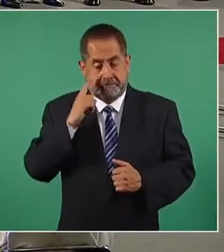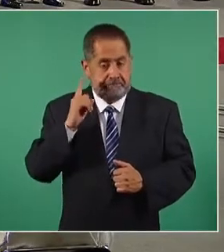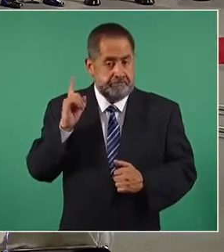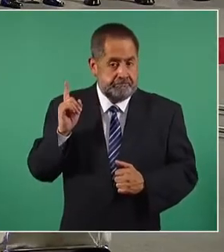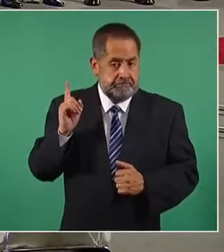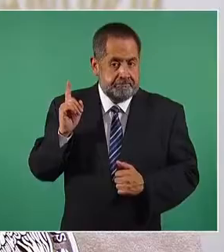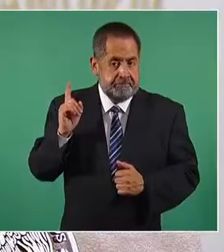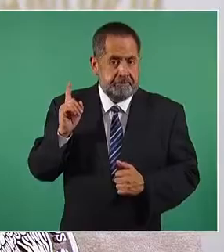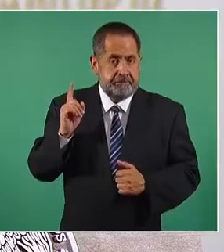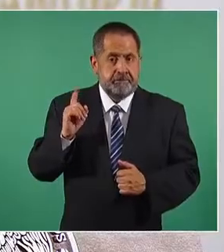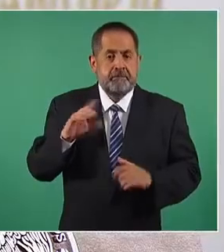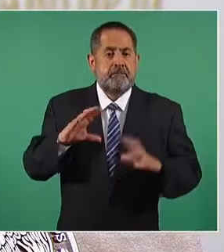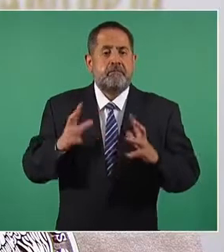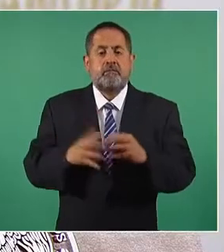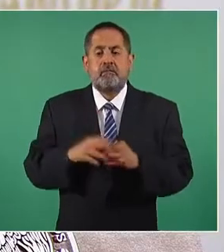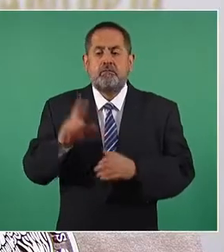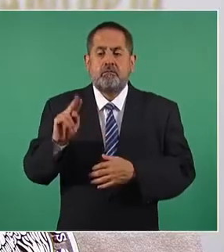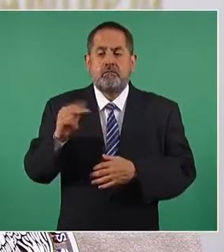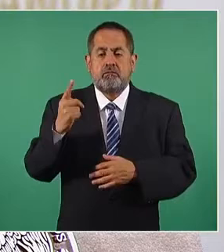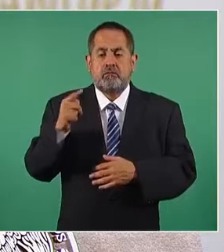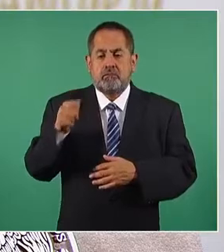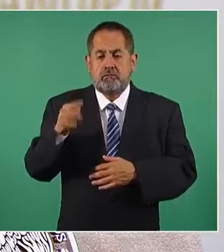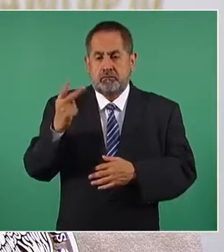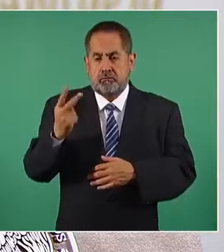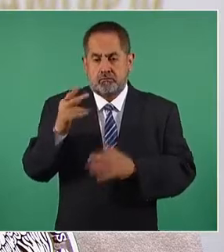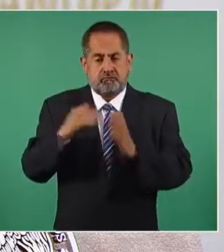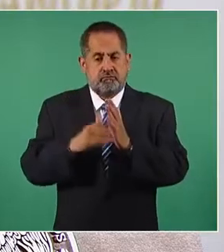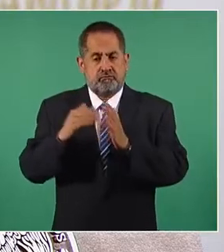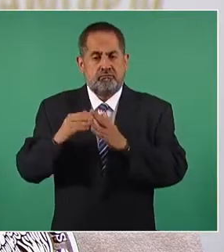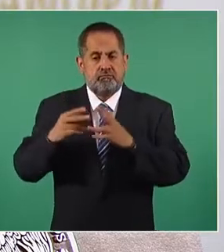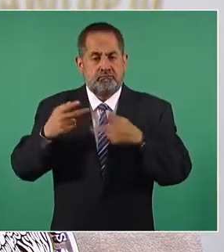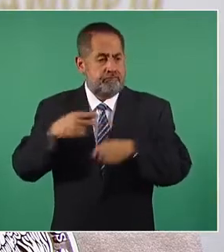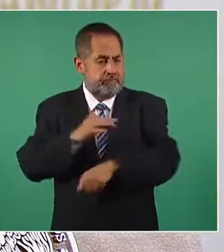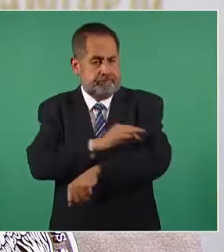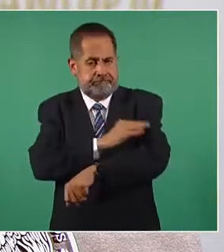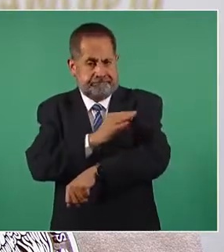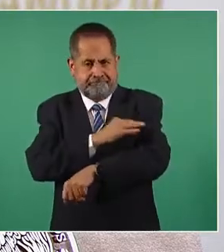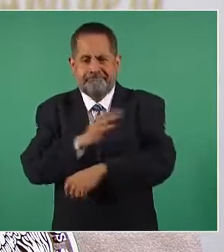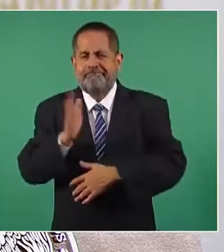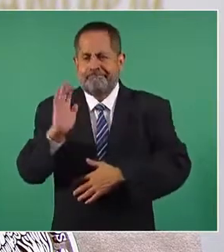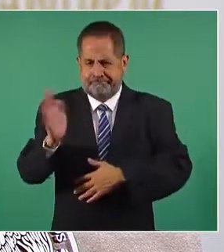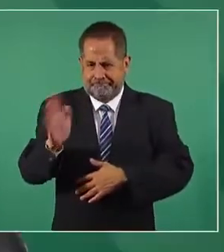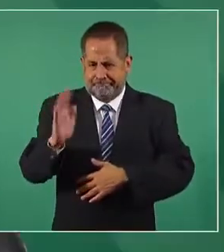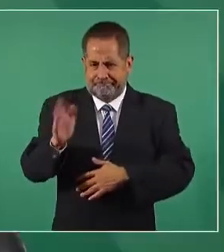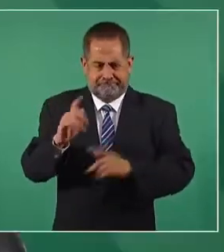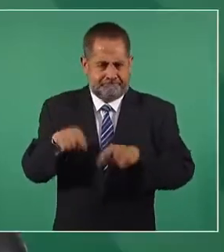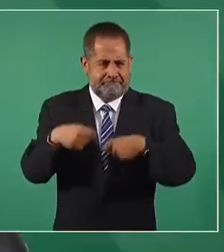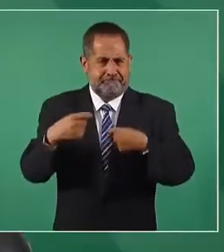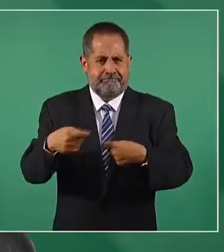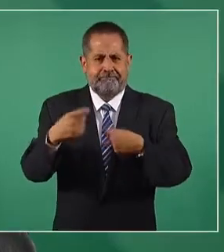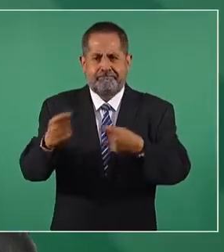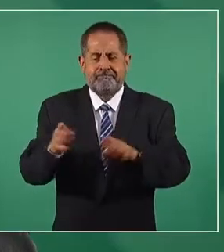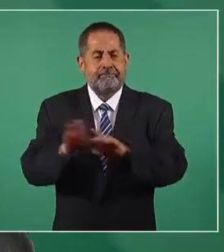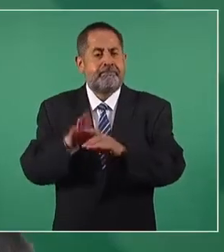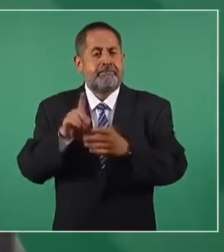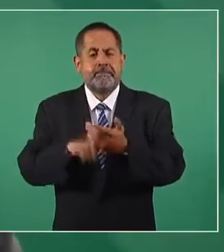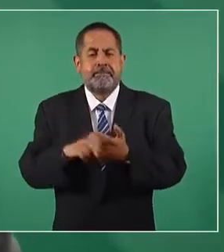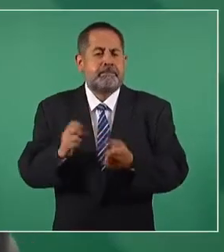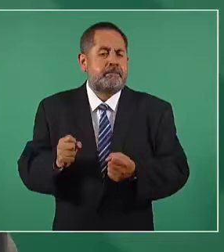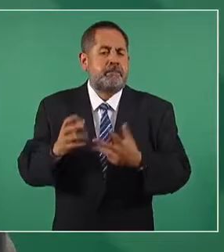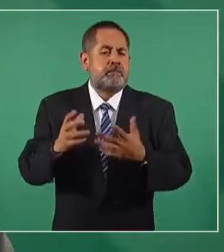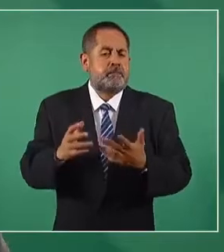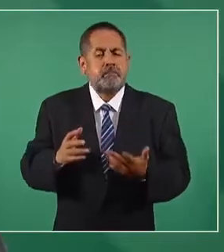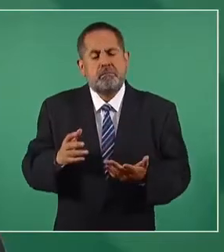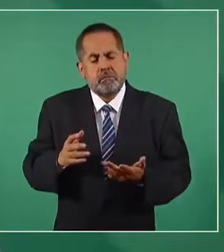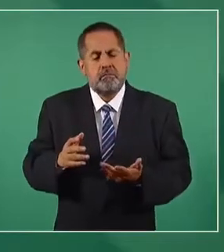que 81.2 millones de dosis de vacunas ya han sido aplicadas y esto corresponde a